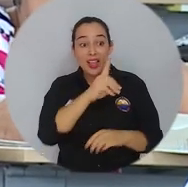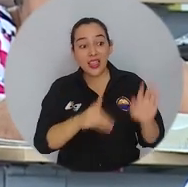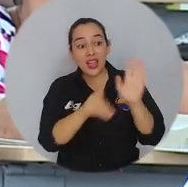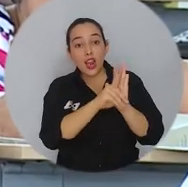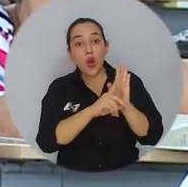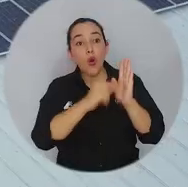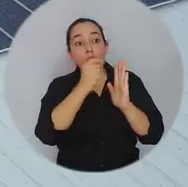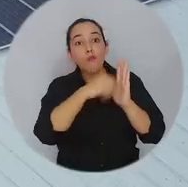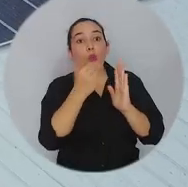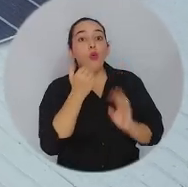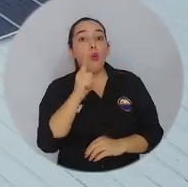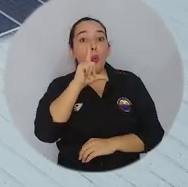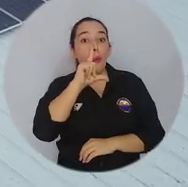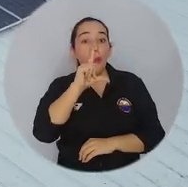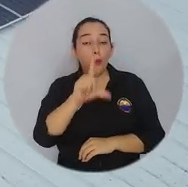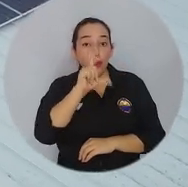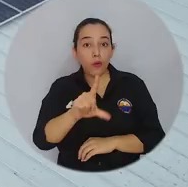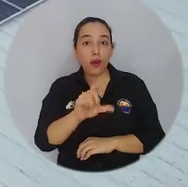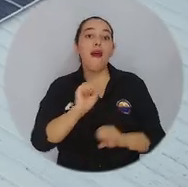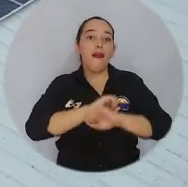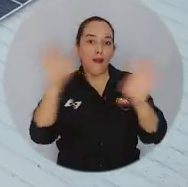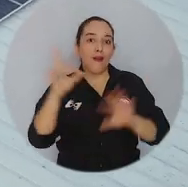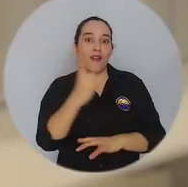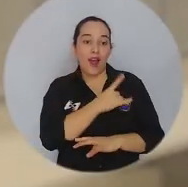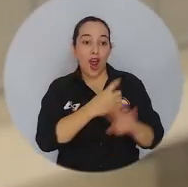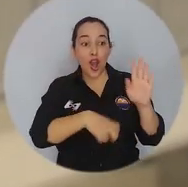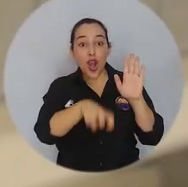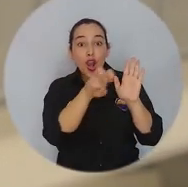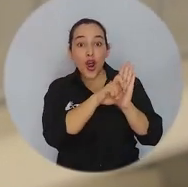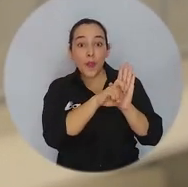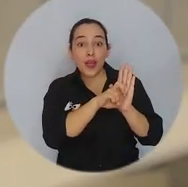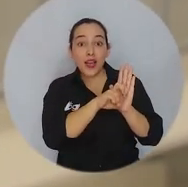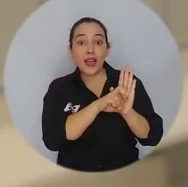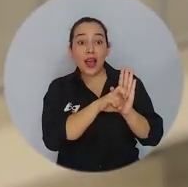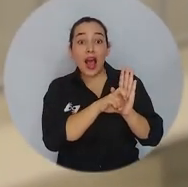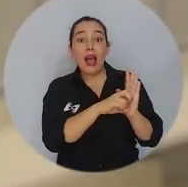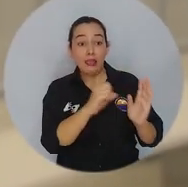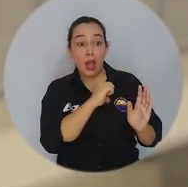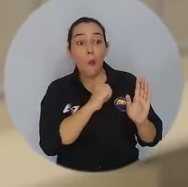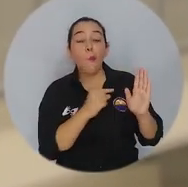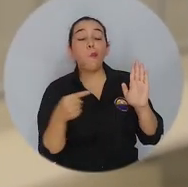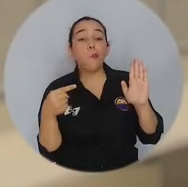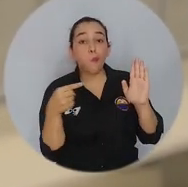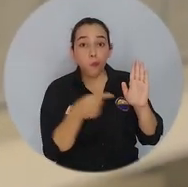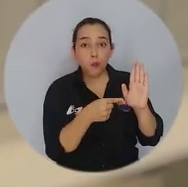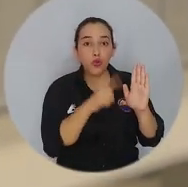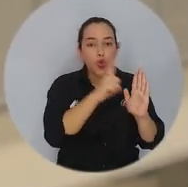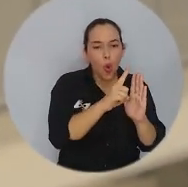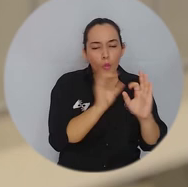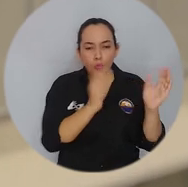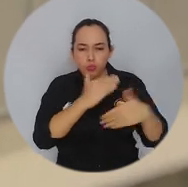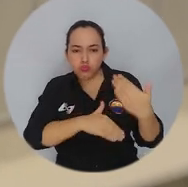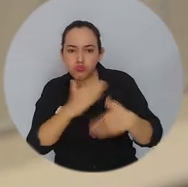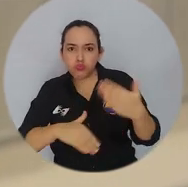firmó apenas en julio y obviamente la universidad, por la normatividad que efectivamente está contemplada en los procesos de acreditación por